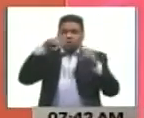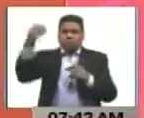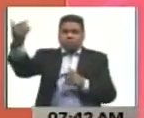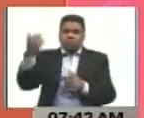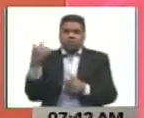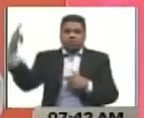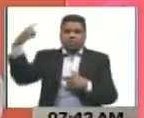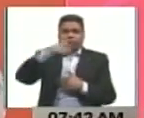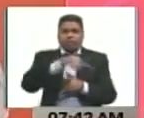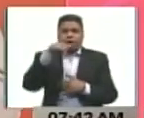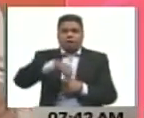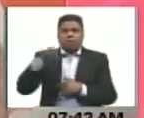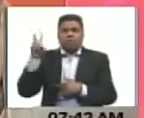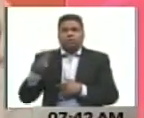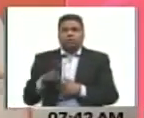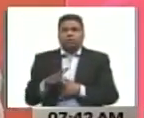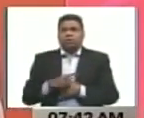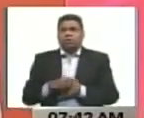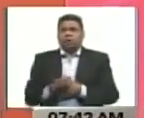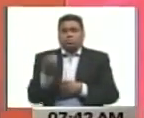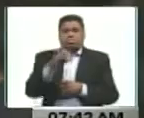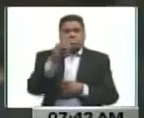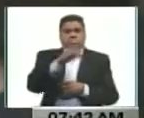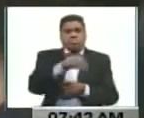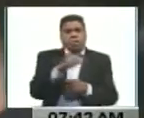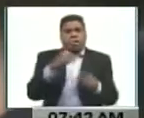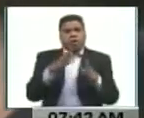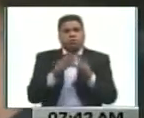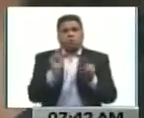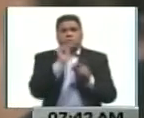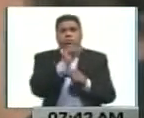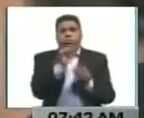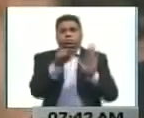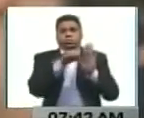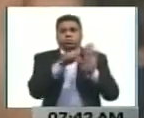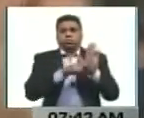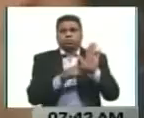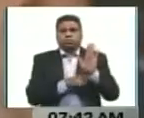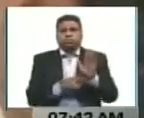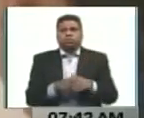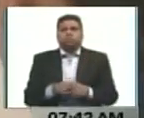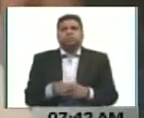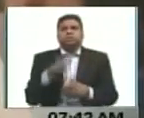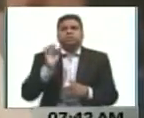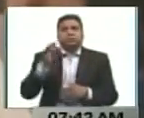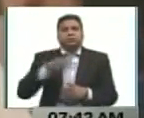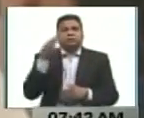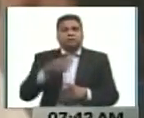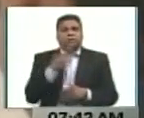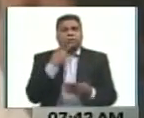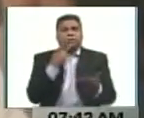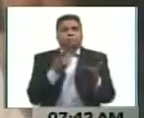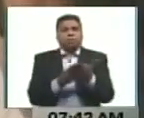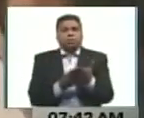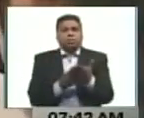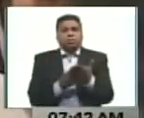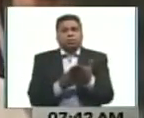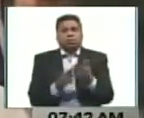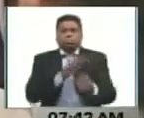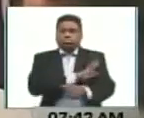pueblo, nuestra gente, que seguramente va a agregar algún punto allí a la agenda, porque el Poder Popular siempre está proponiendo cosas y aparte está empoderado a